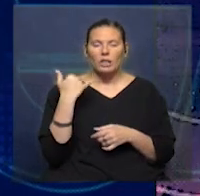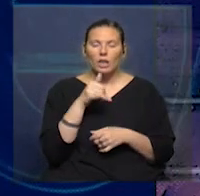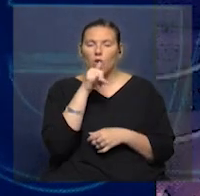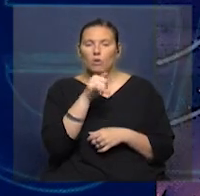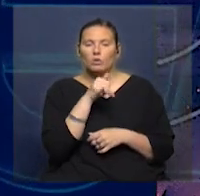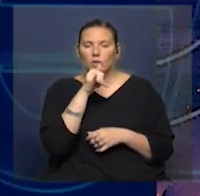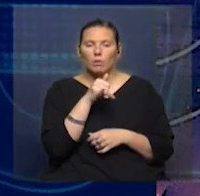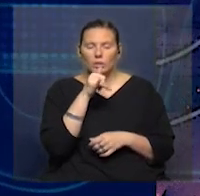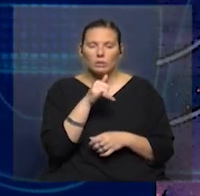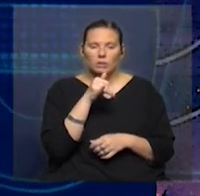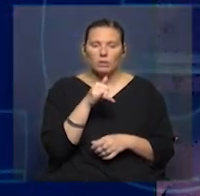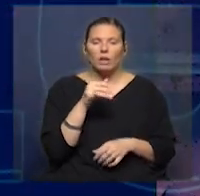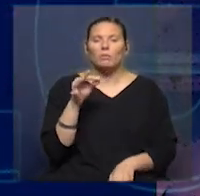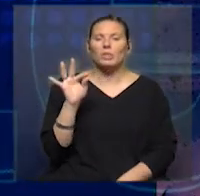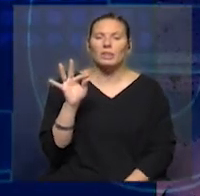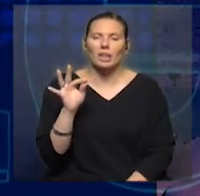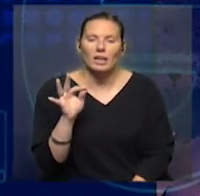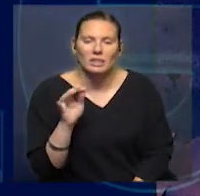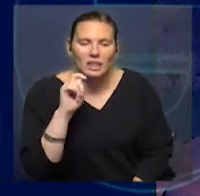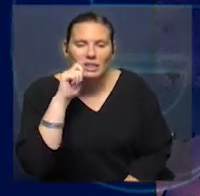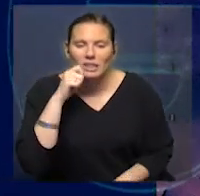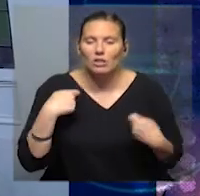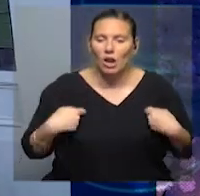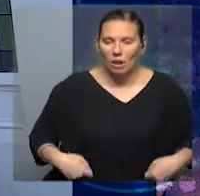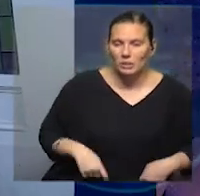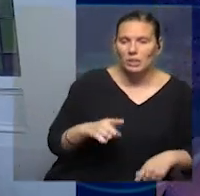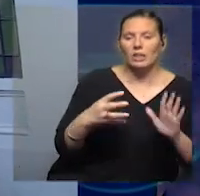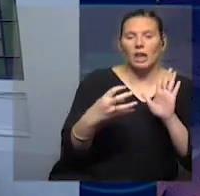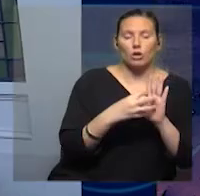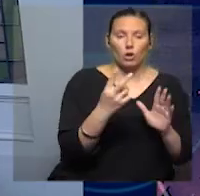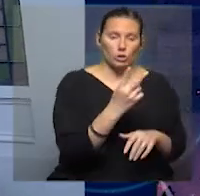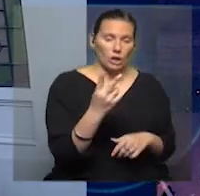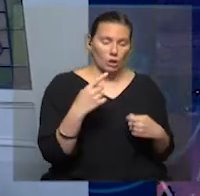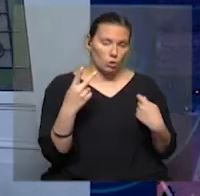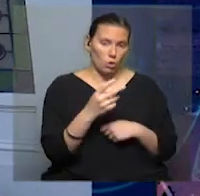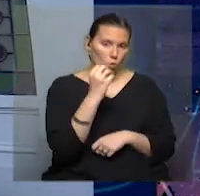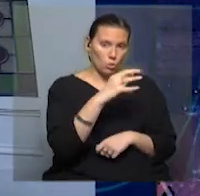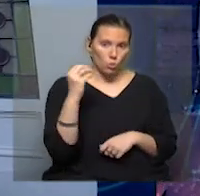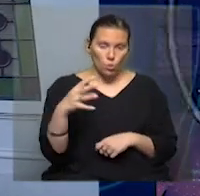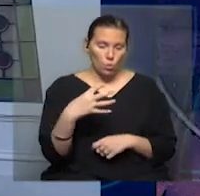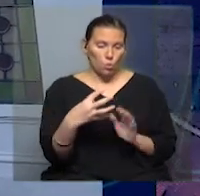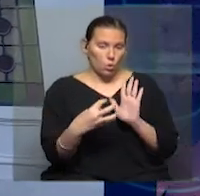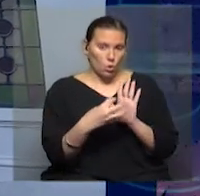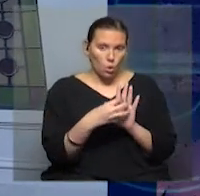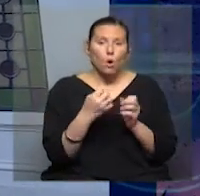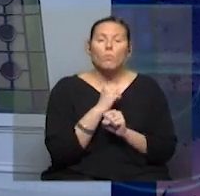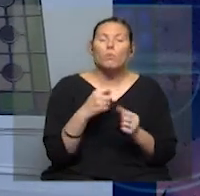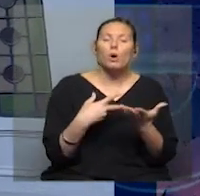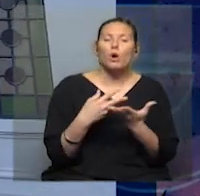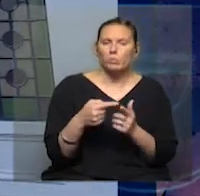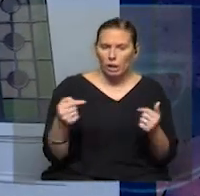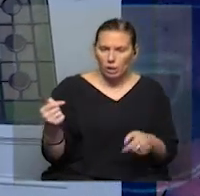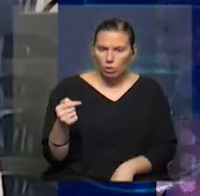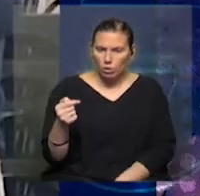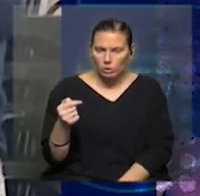hay un detalle muy lindo de las camisetas, que están los logos de los dos clubes. También, bueno, cómo puede la gente acceder al kit. Creo que